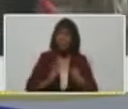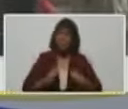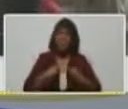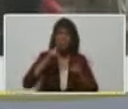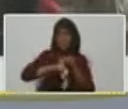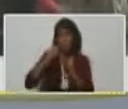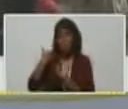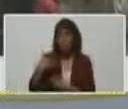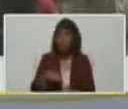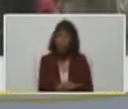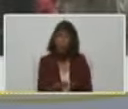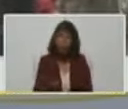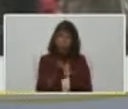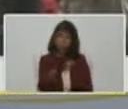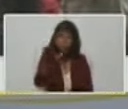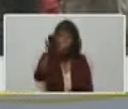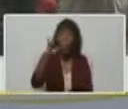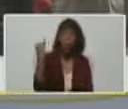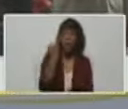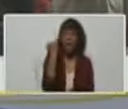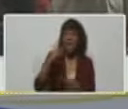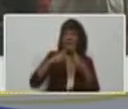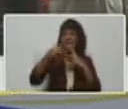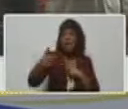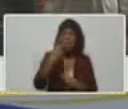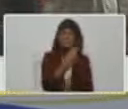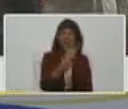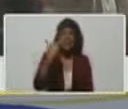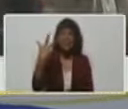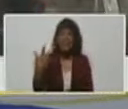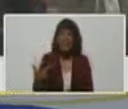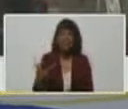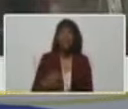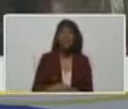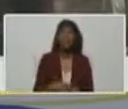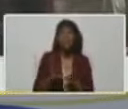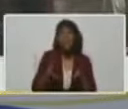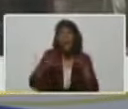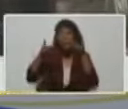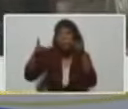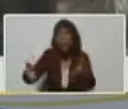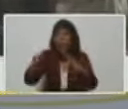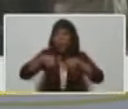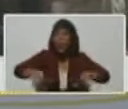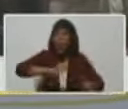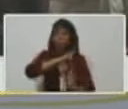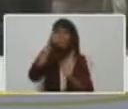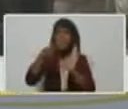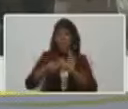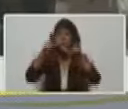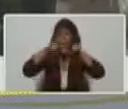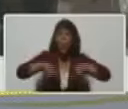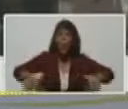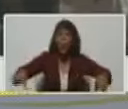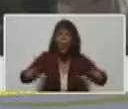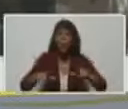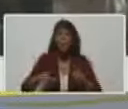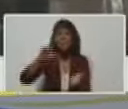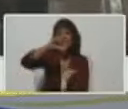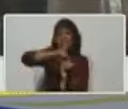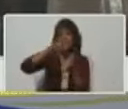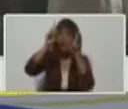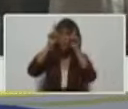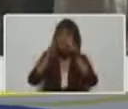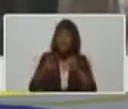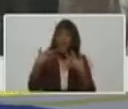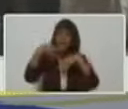para arriba el Junquito, kilómetro 23... para entregar de paquete el Centro de